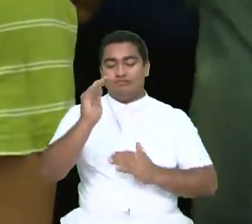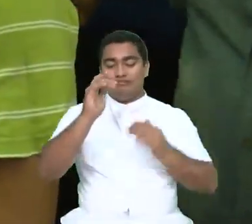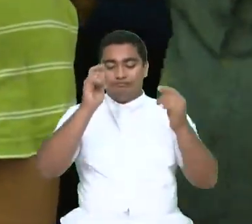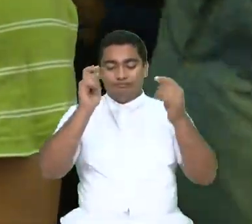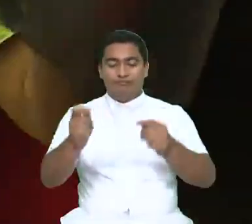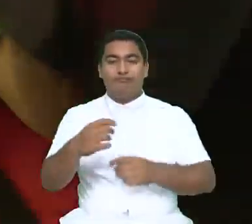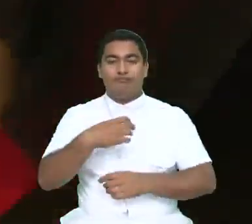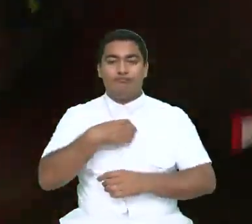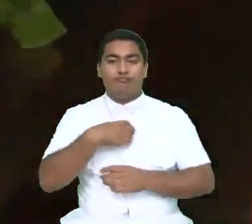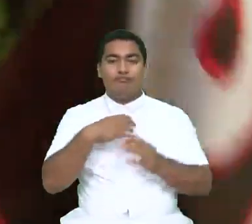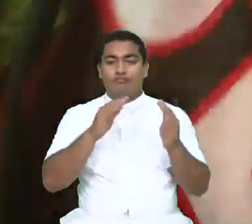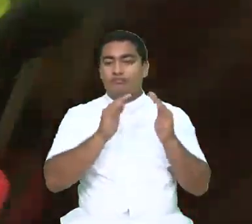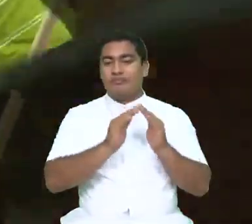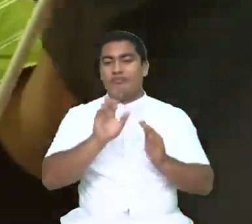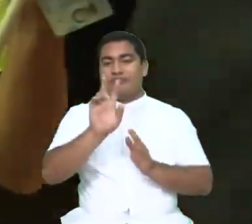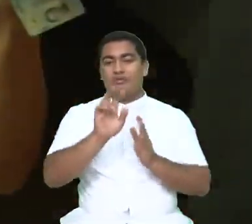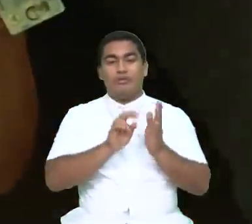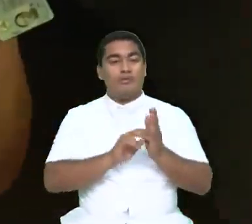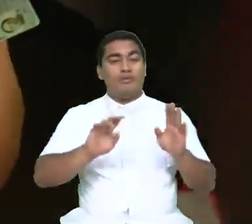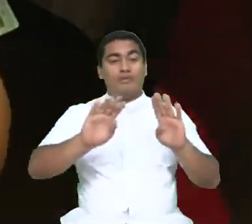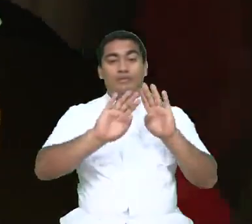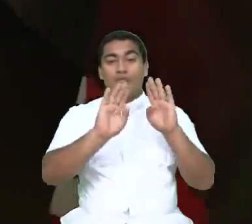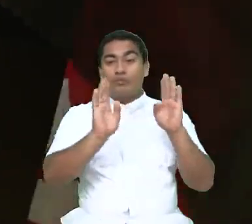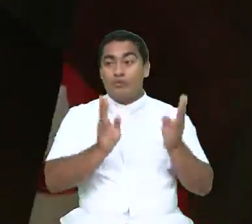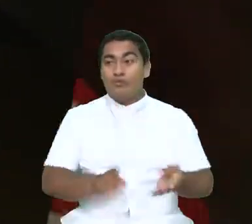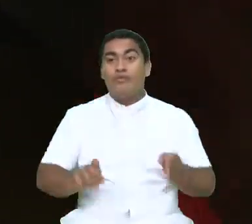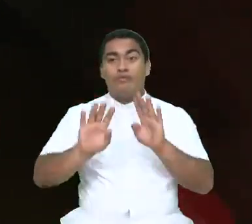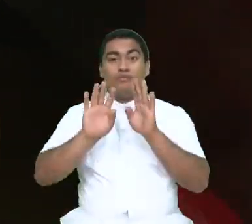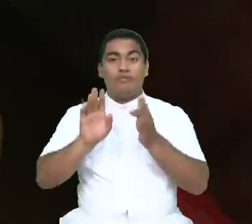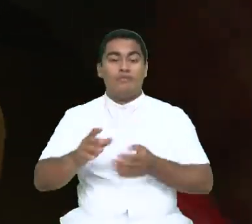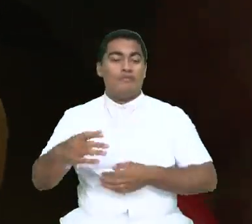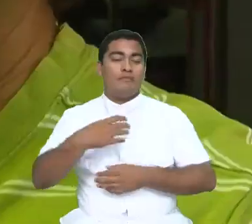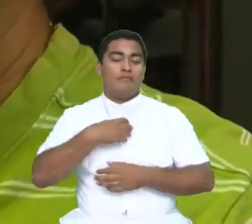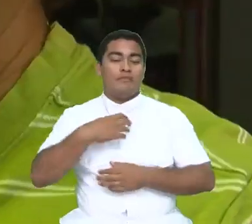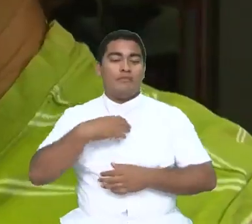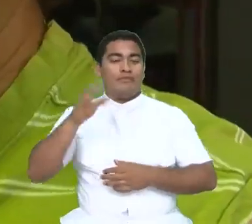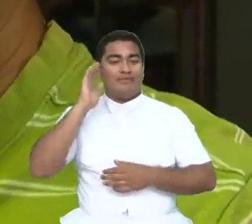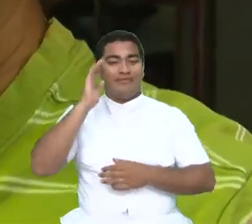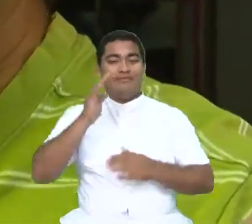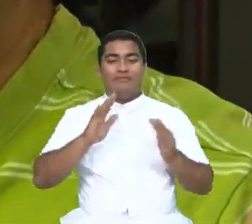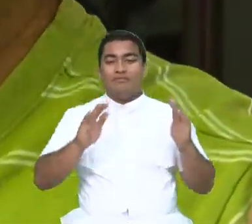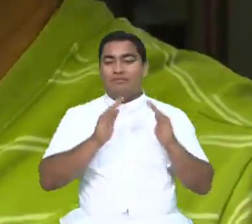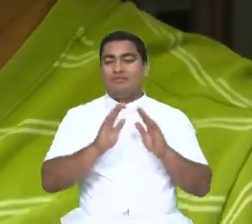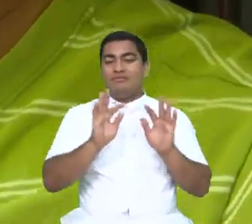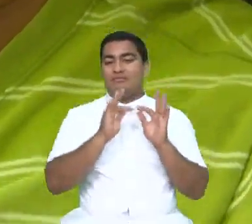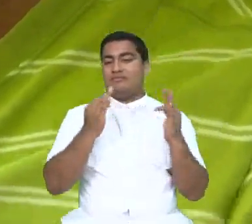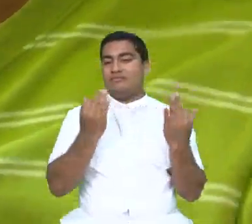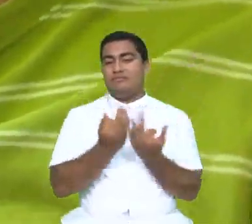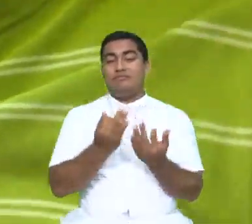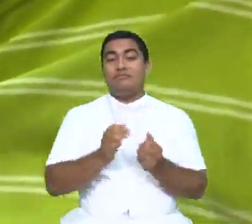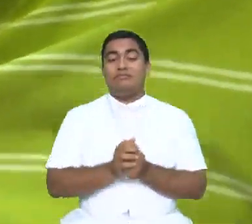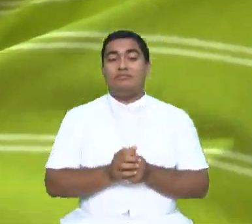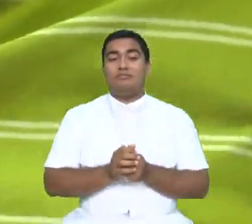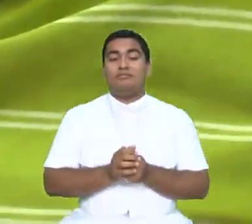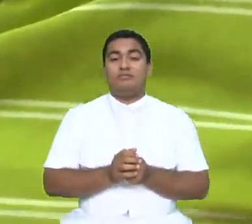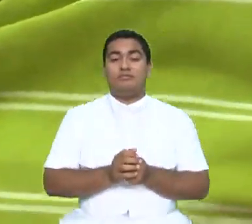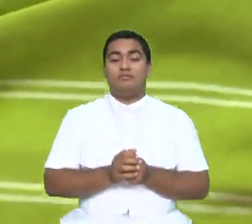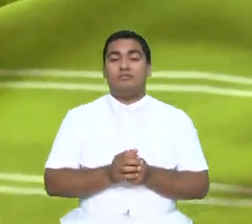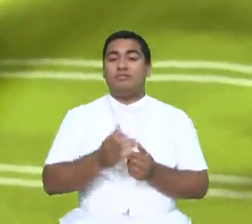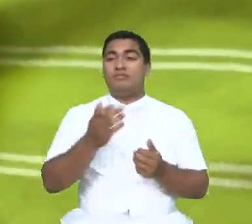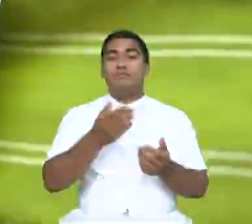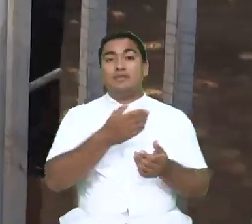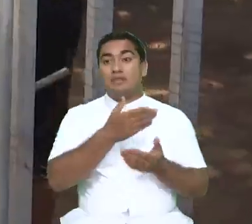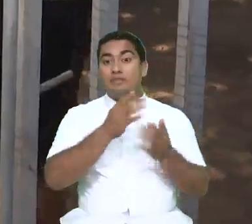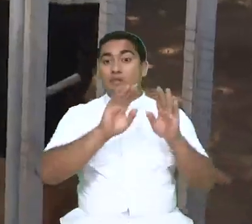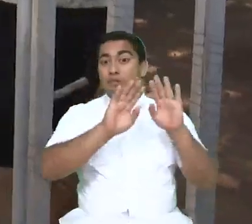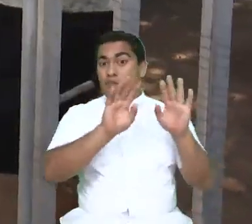O sea, 2.000 mujeres que son casi siempre cabezas de familia. Las protagonistas de esta entrega de títulos agradecen a